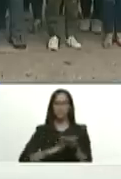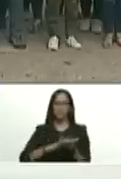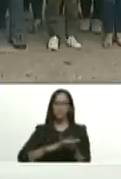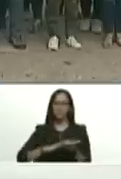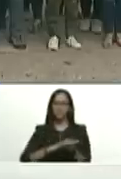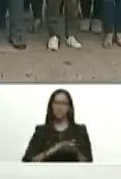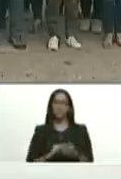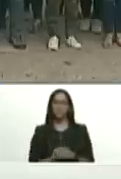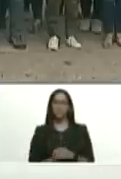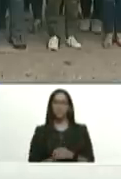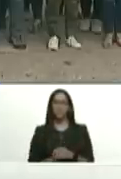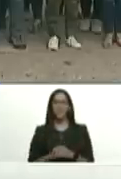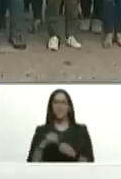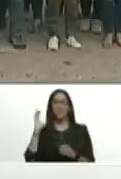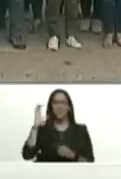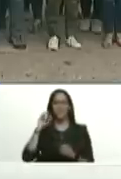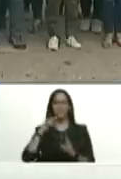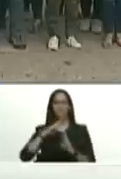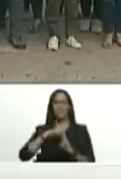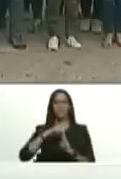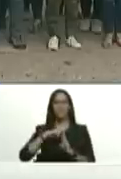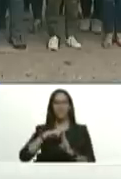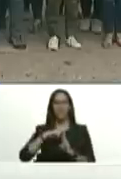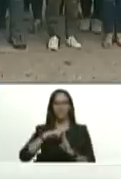Otro estado, Táchira,